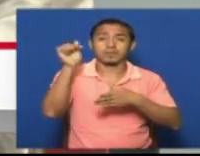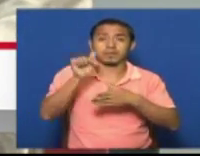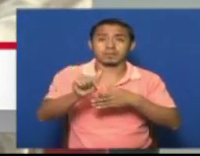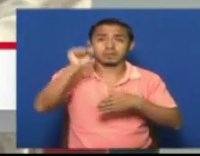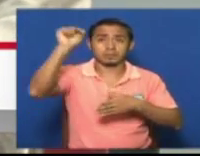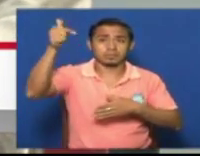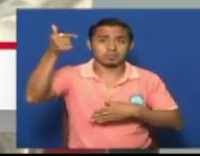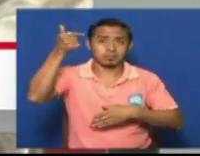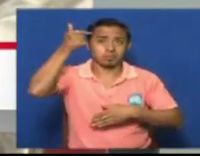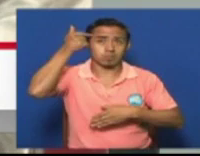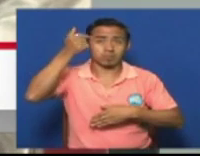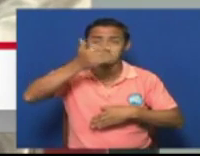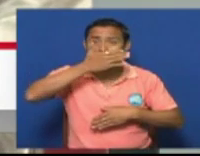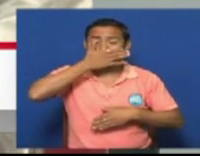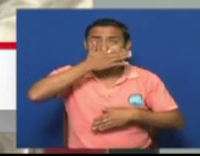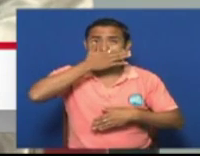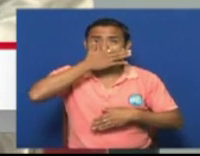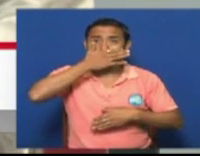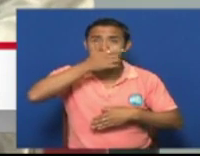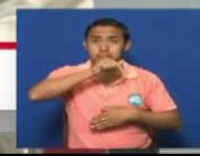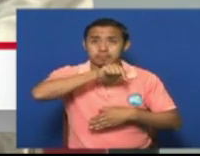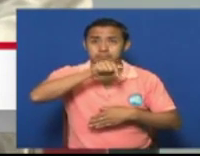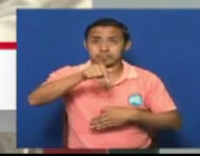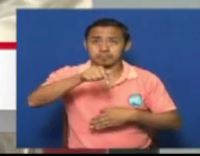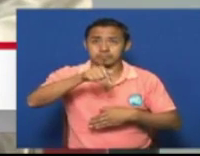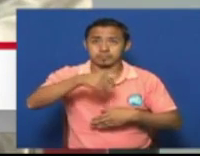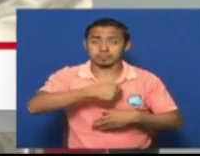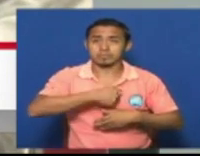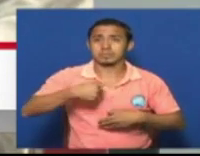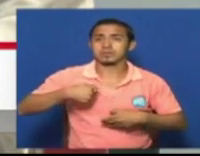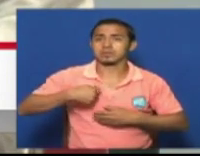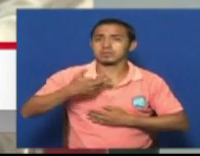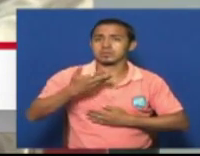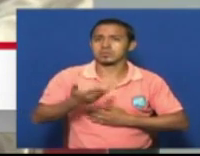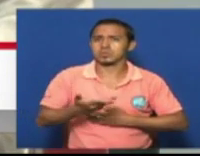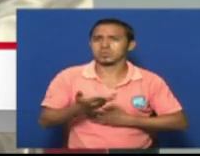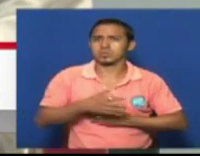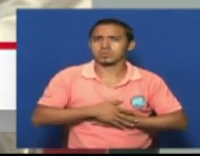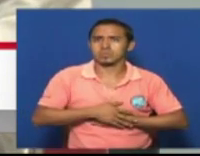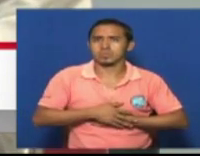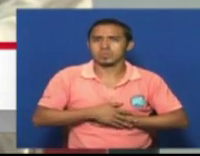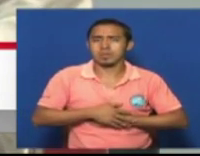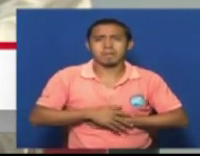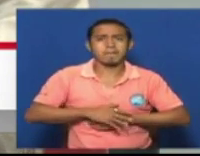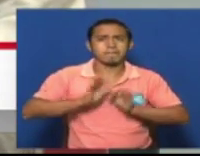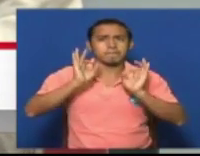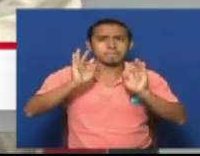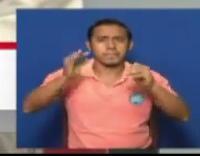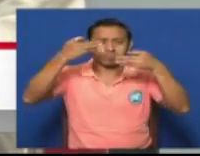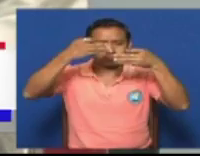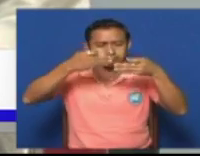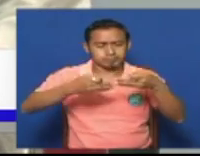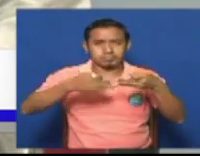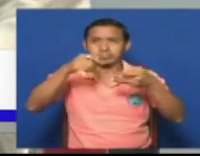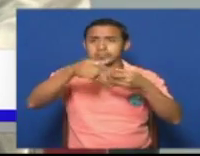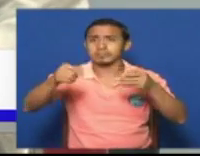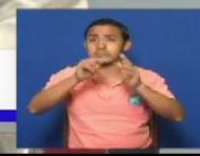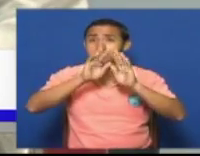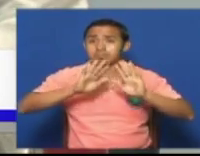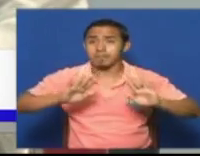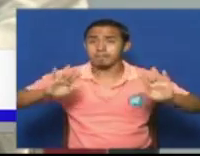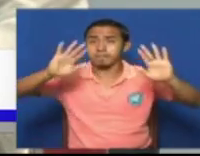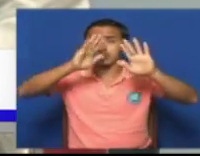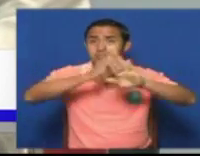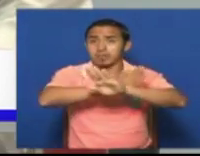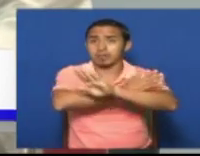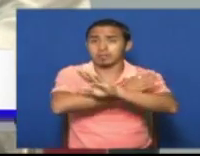gobierno de reconciliación y unidad nacional que ha hecho posible la concreción de la convención y de las leyes que